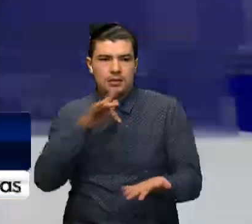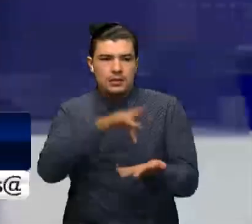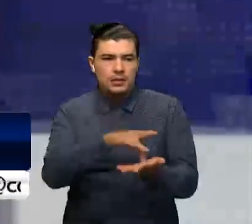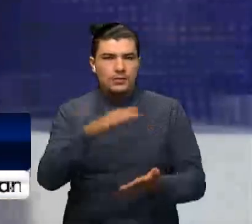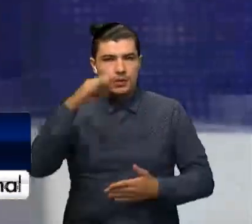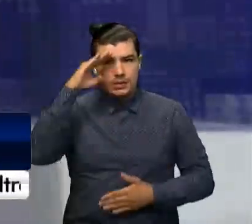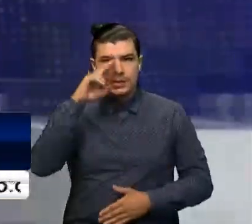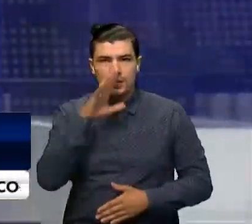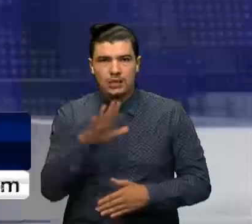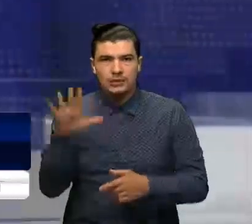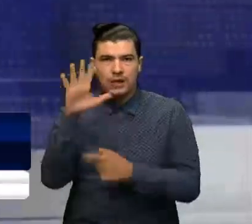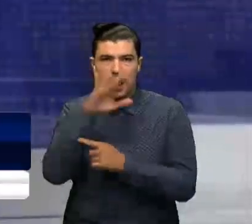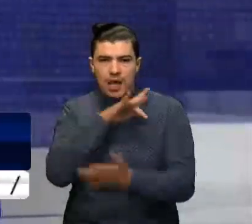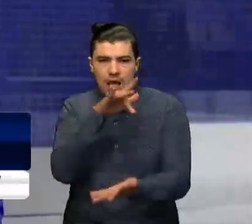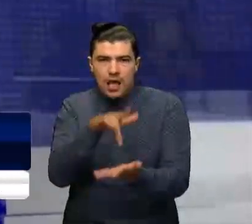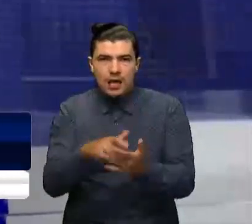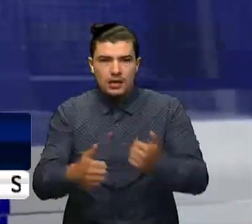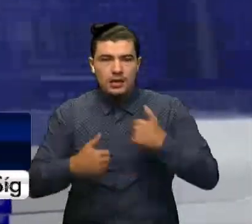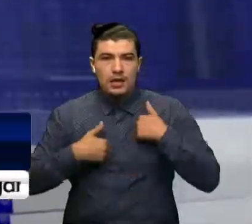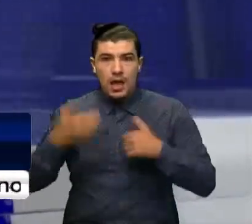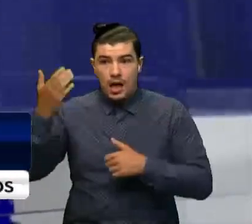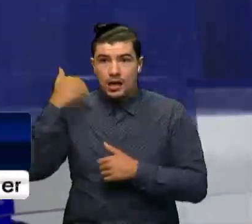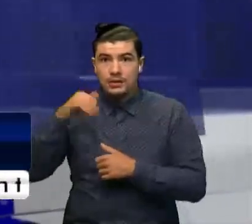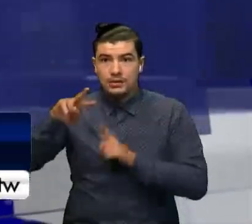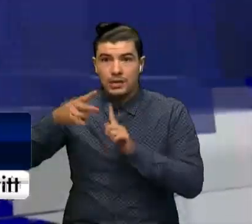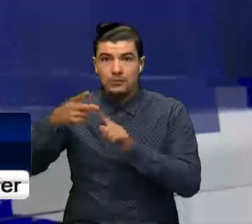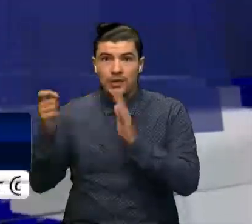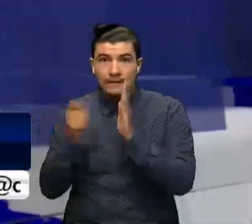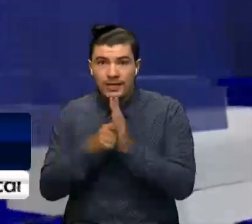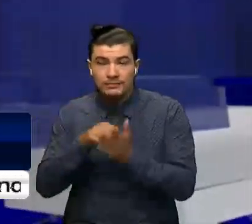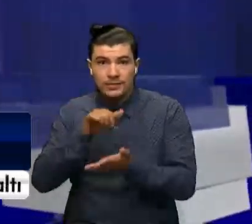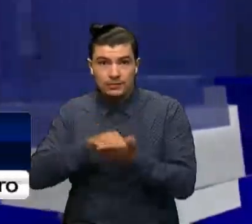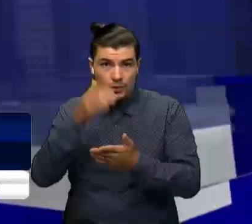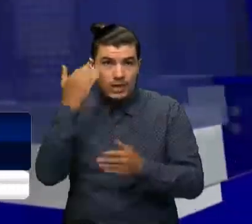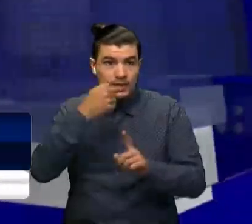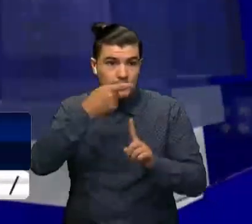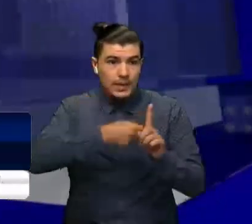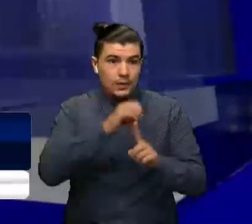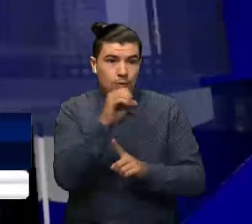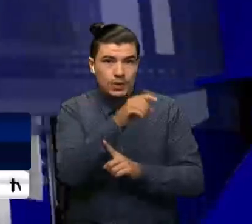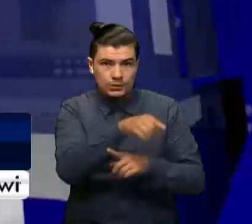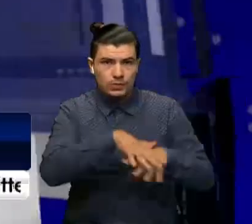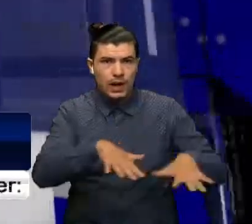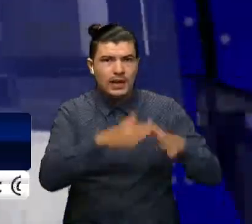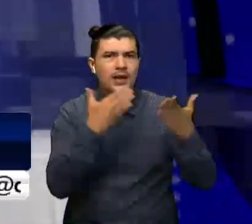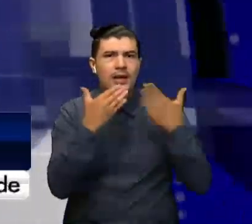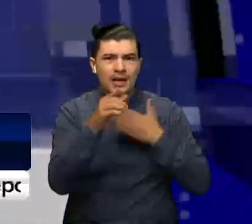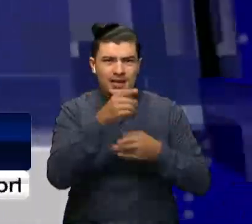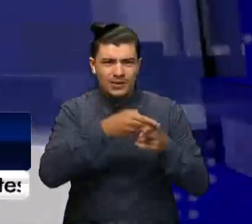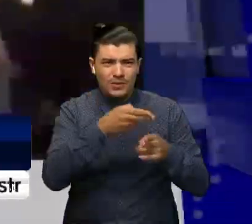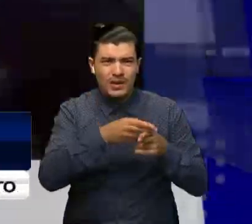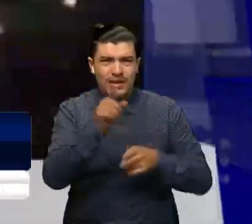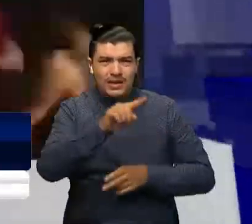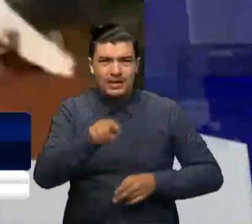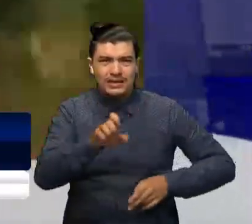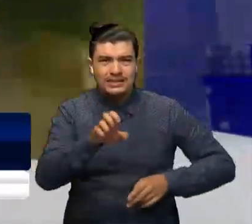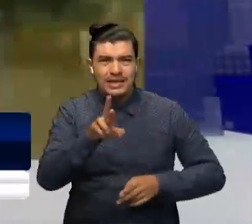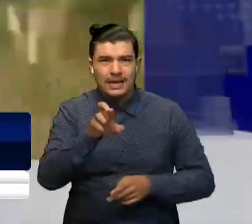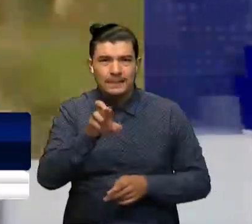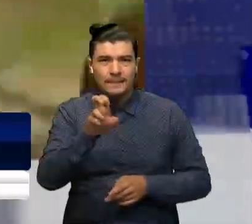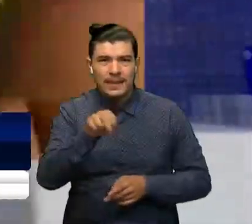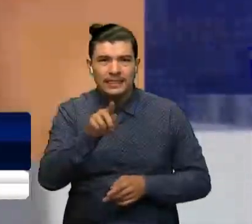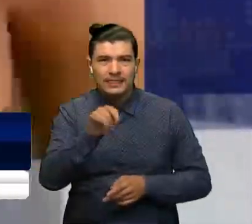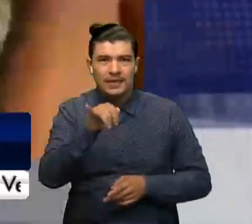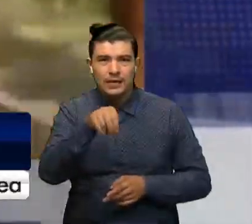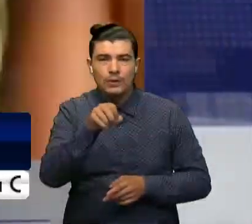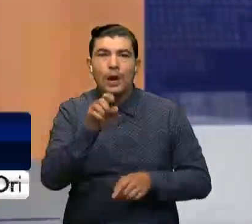aduanera. Esta sería la segunda asonada registrada en Tibú. El pasado mes de octubre, en la vereda Serpentino, varias personas atacaron con palos, piedras y